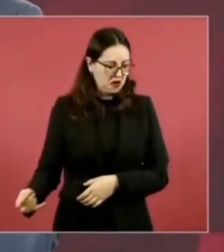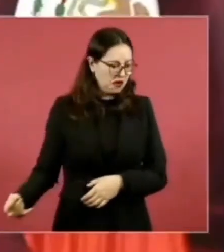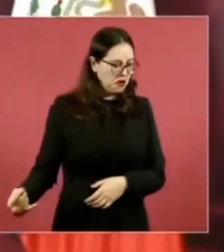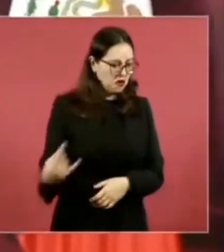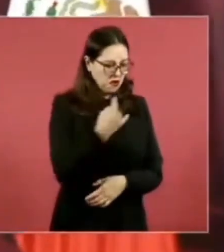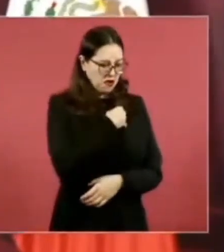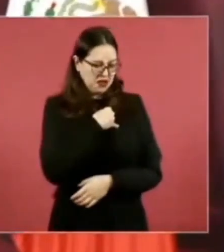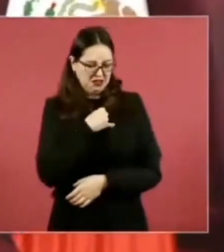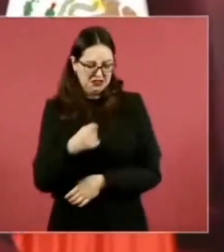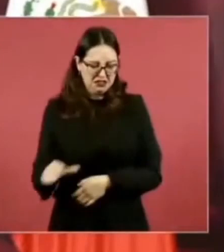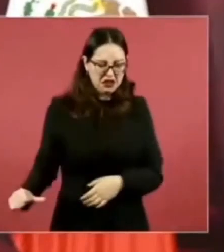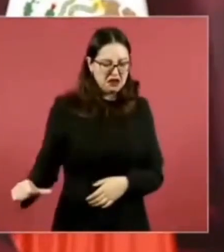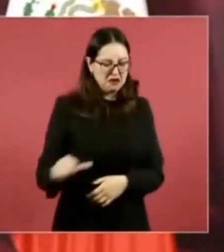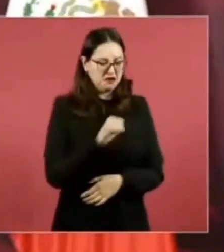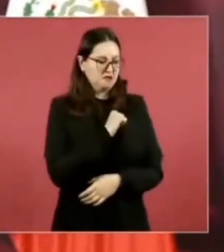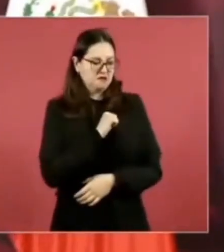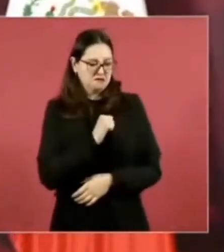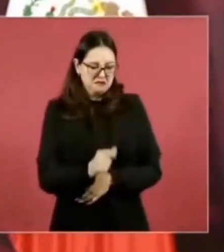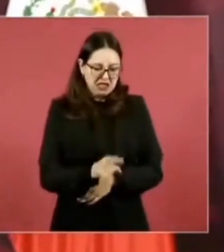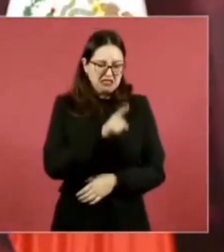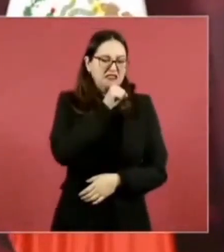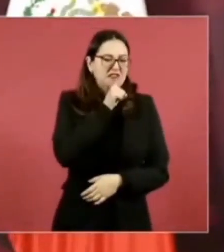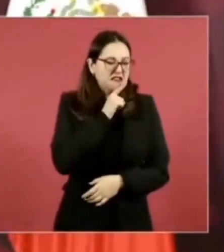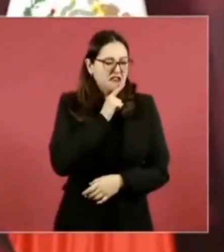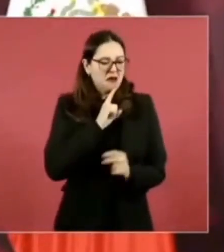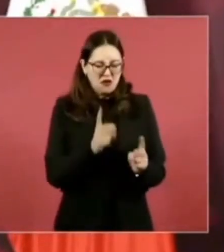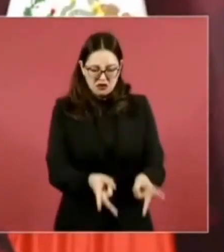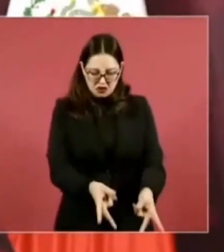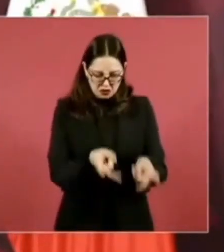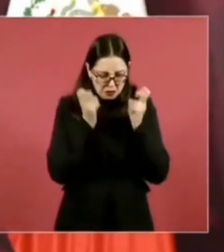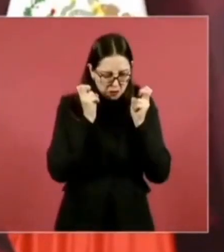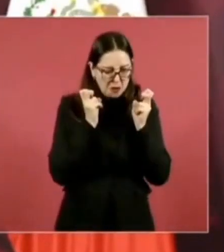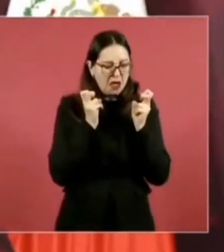mintiendo, robando,